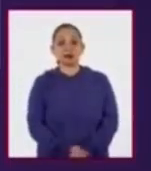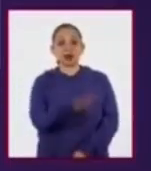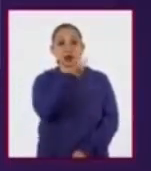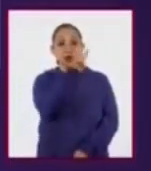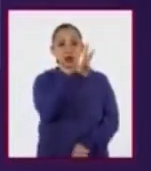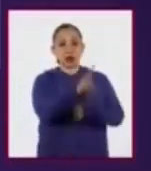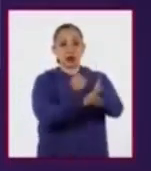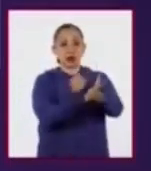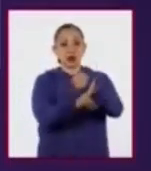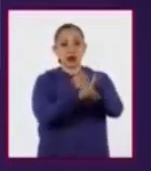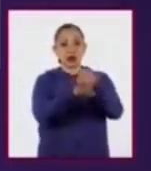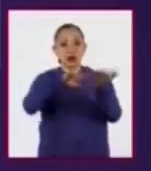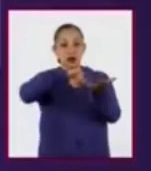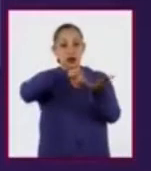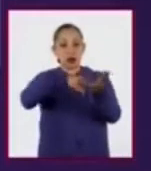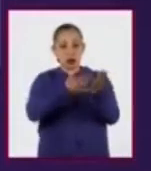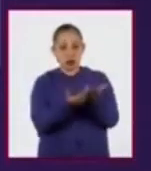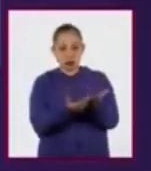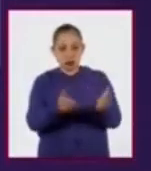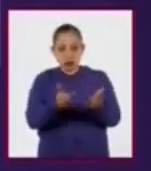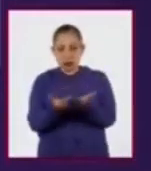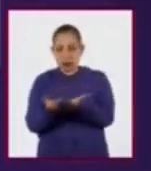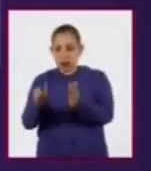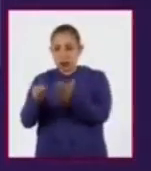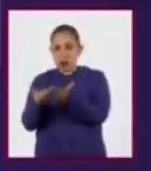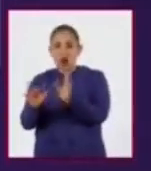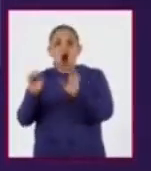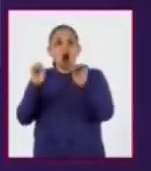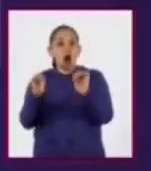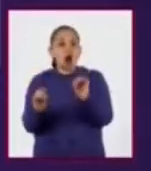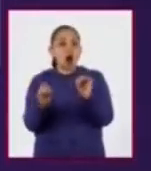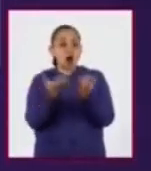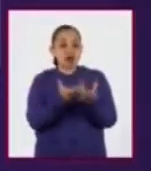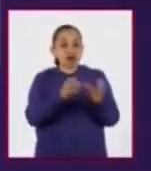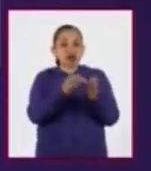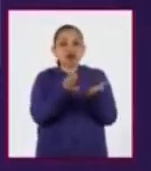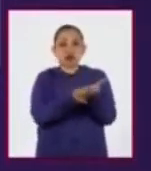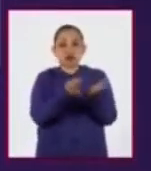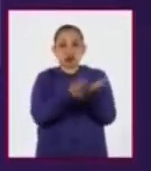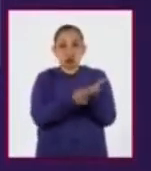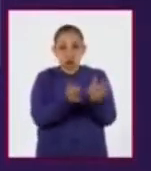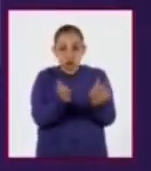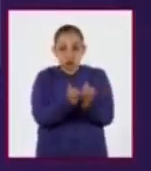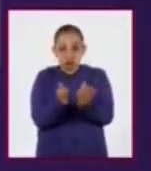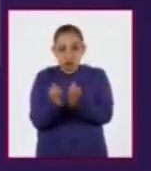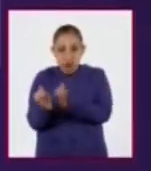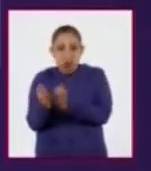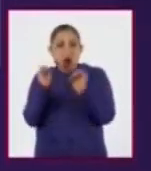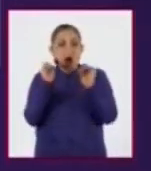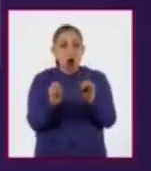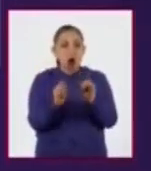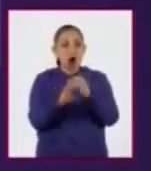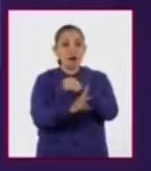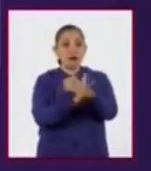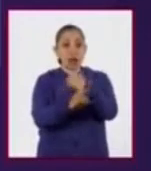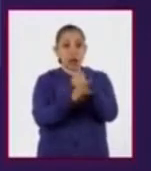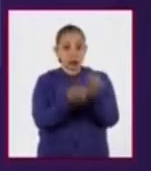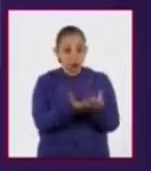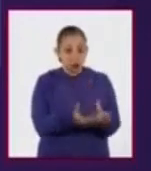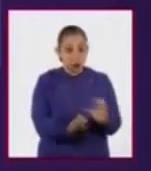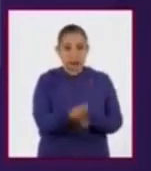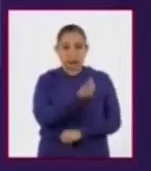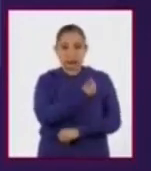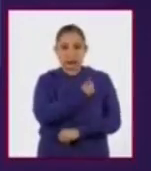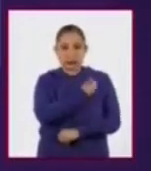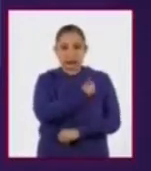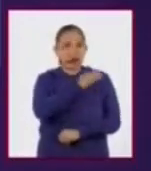4 vidrios de reloj o recipientes de aluminio pequeños. También pueden ser recipientes de vidrio resistentes